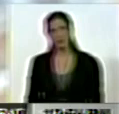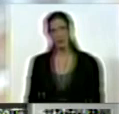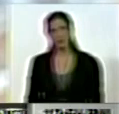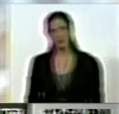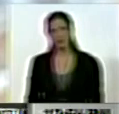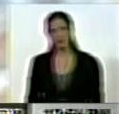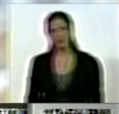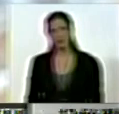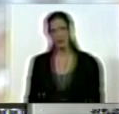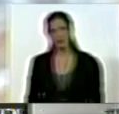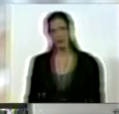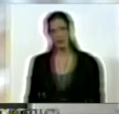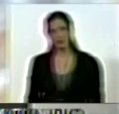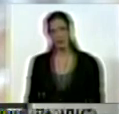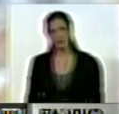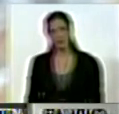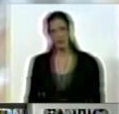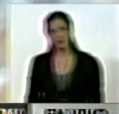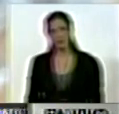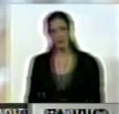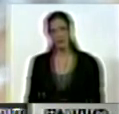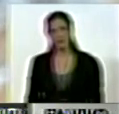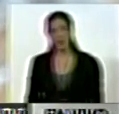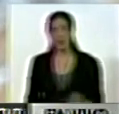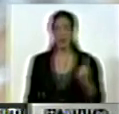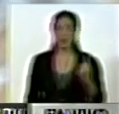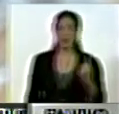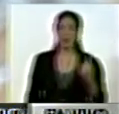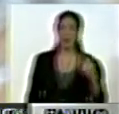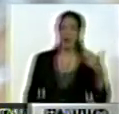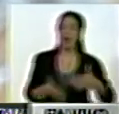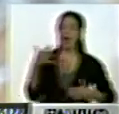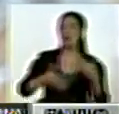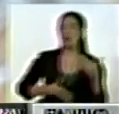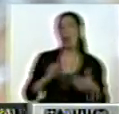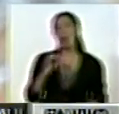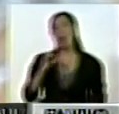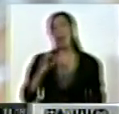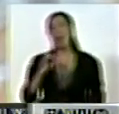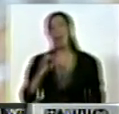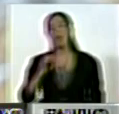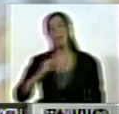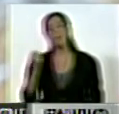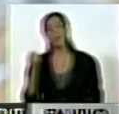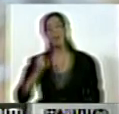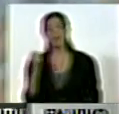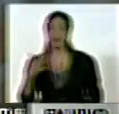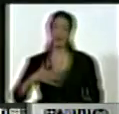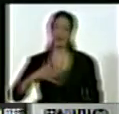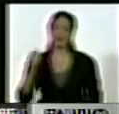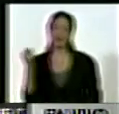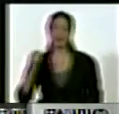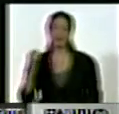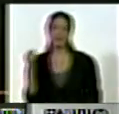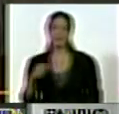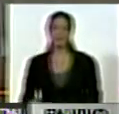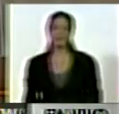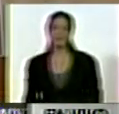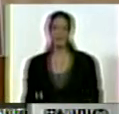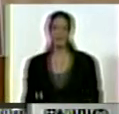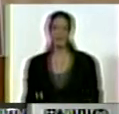ser, en la vida o eres ladrón o eres policía. Yo soy policía.